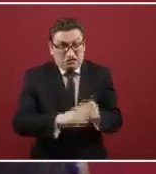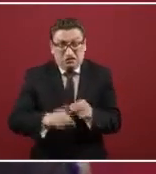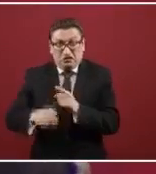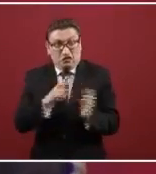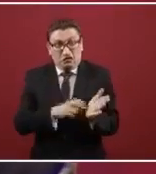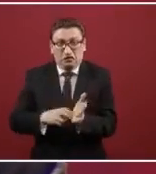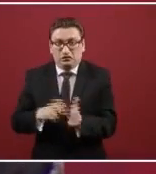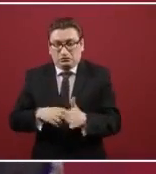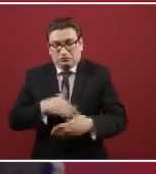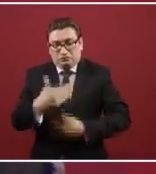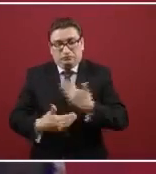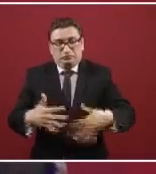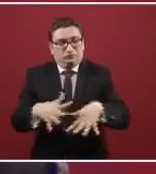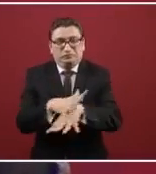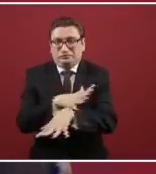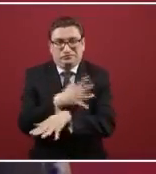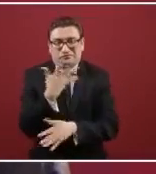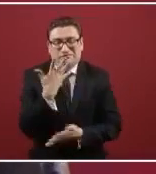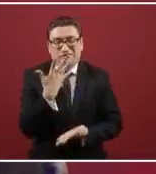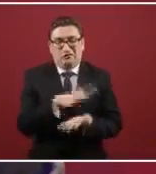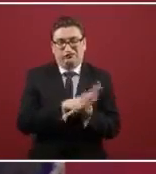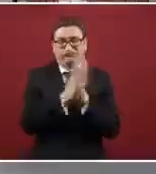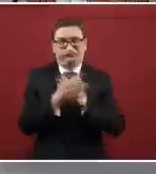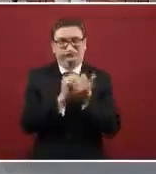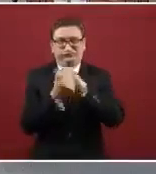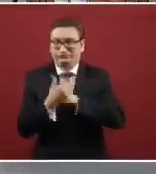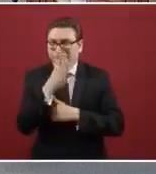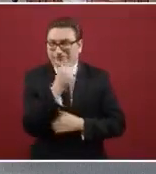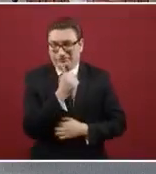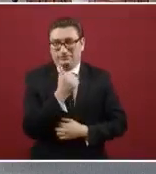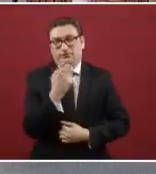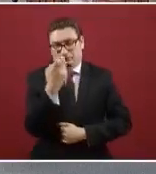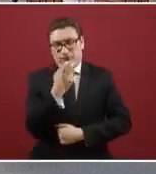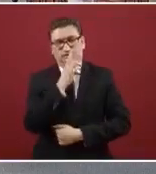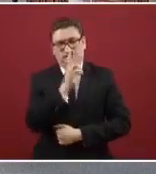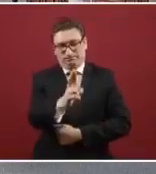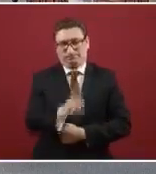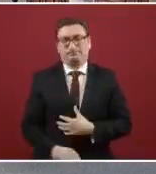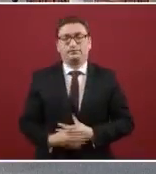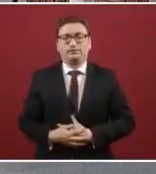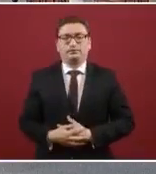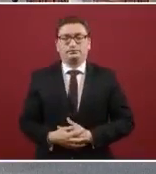no van a haber cambios. Entonces, esa es un poco la pregunta, la respuesta.